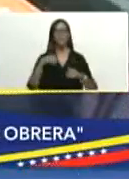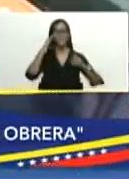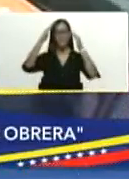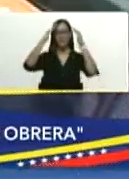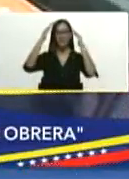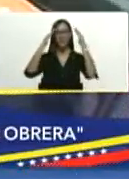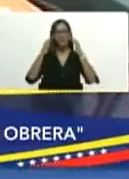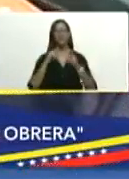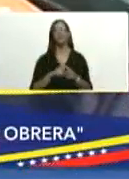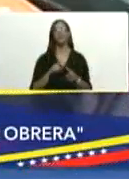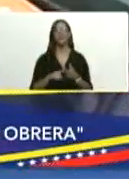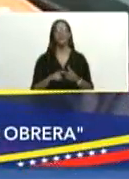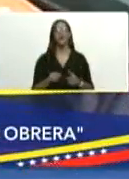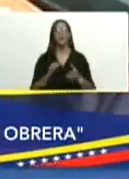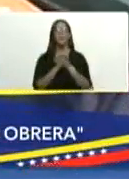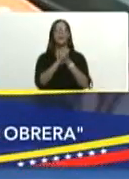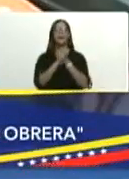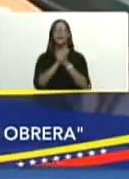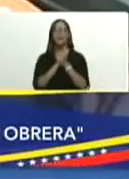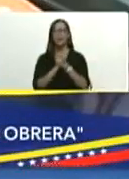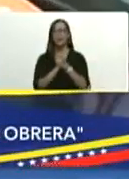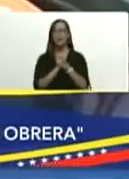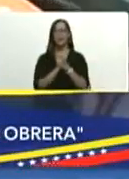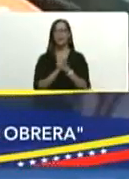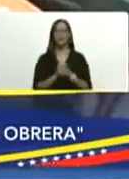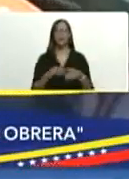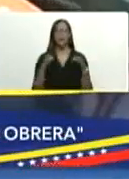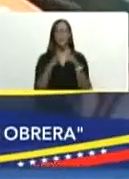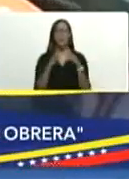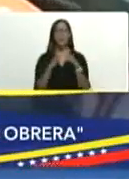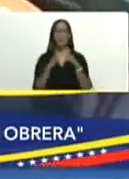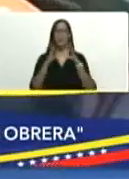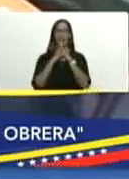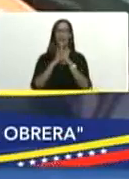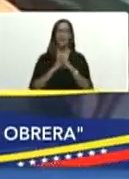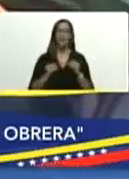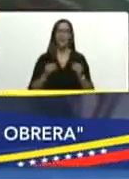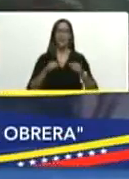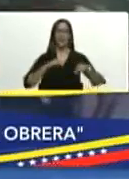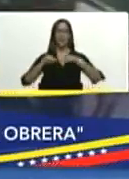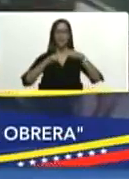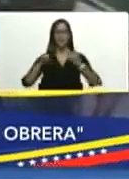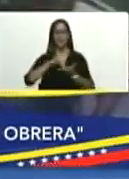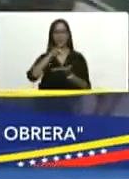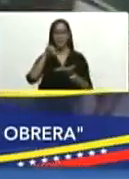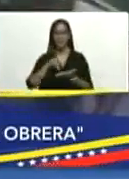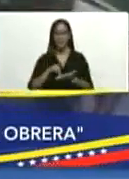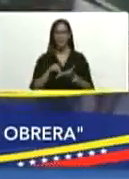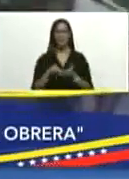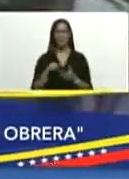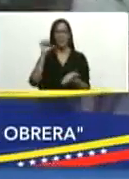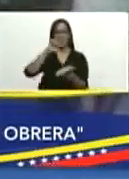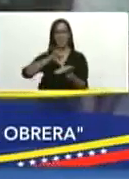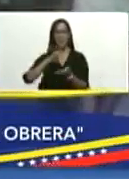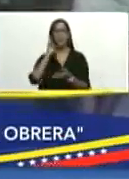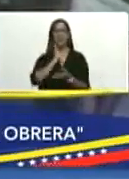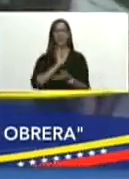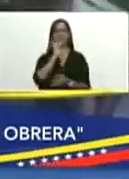saludo fue compañeros compañeras toda la dirección Nacional de la central bolivariana